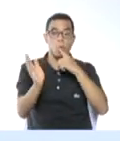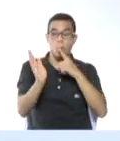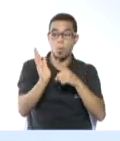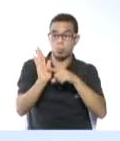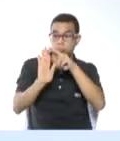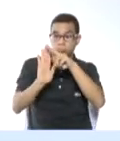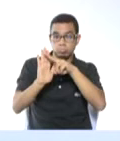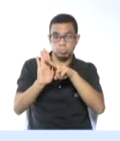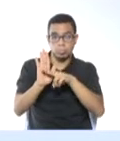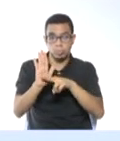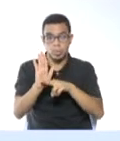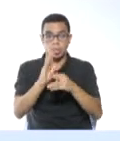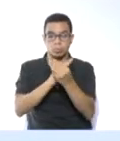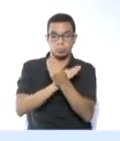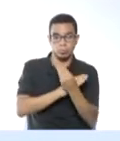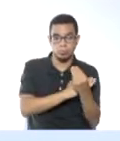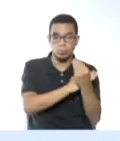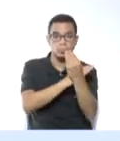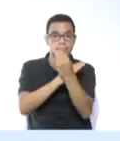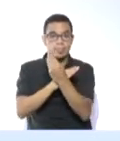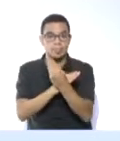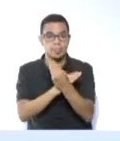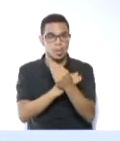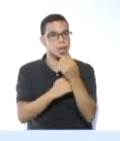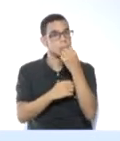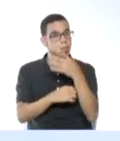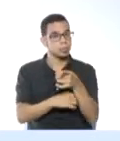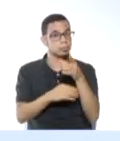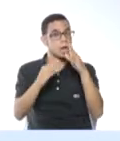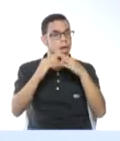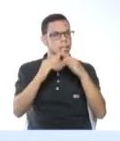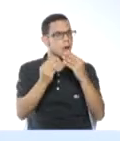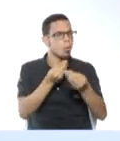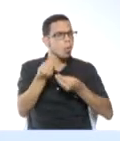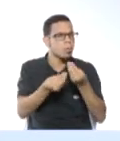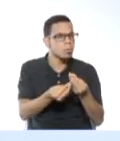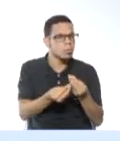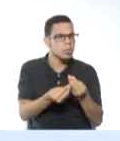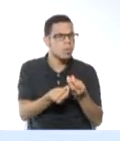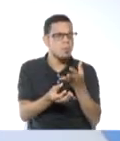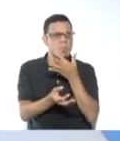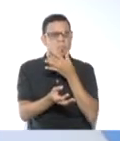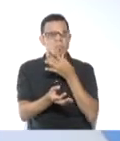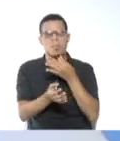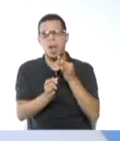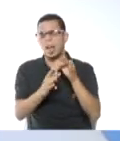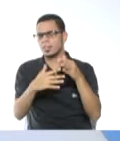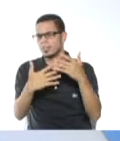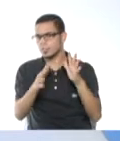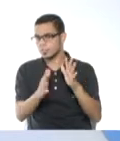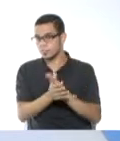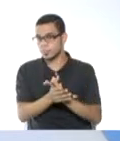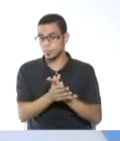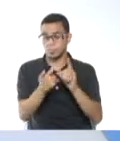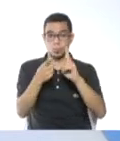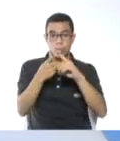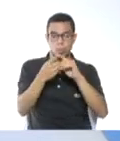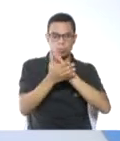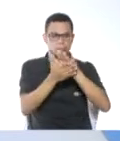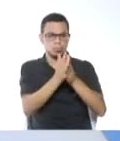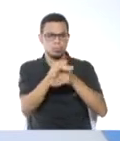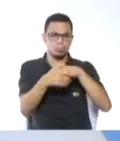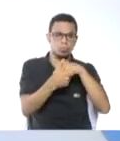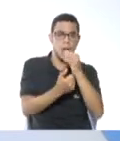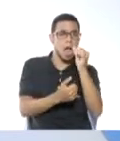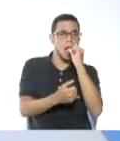las medidas de bioseguridad. Así que en casa, ¿cómo lo vamos a hacer? Muy fácil. Lavando frecuentemente nuestras